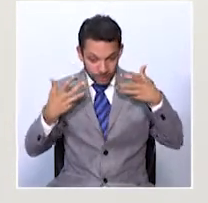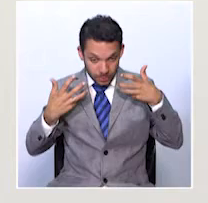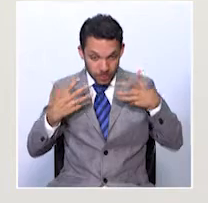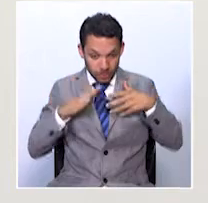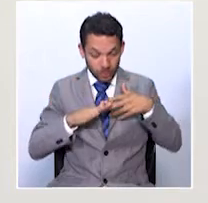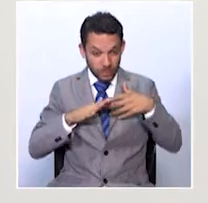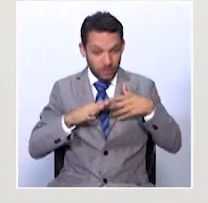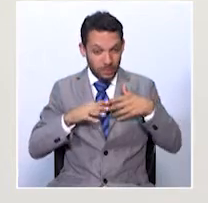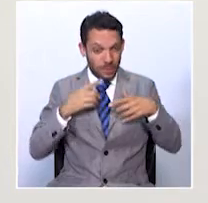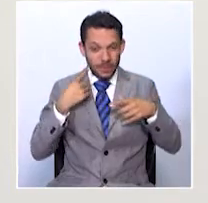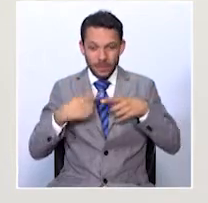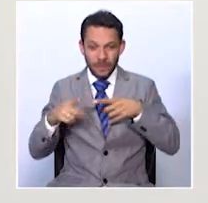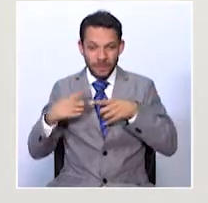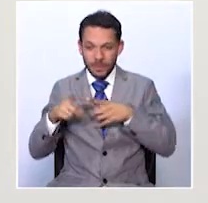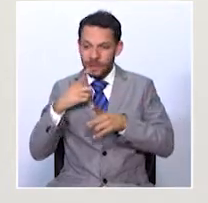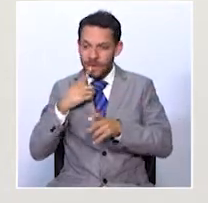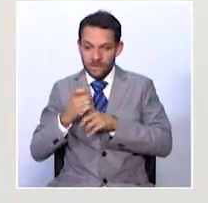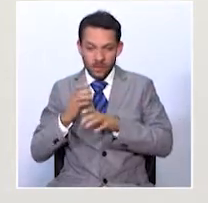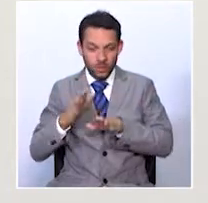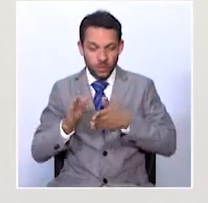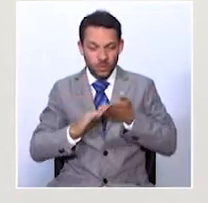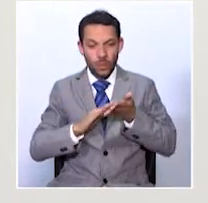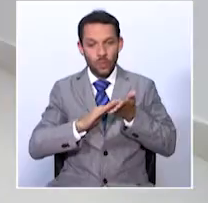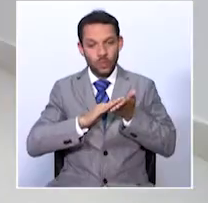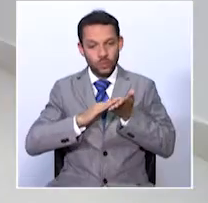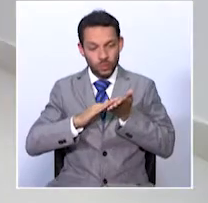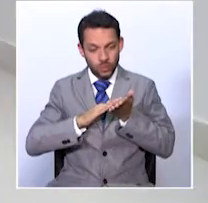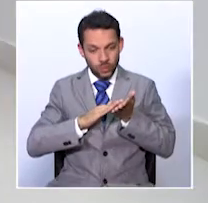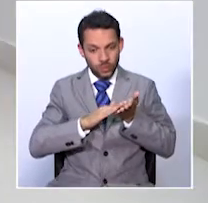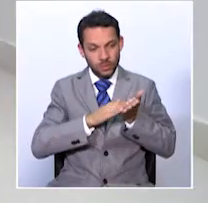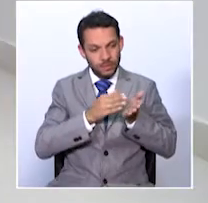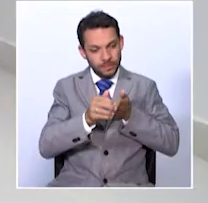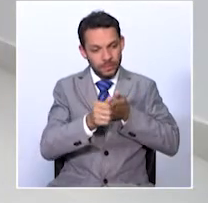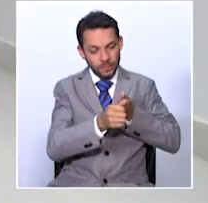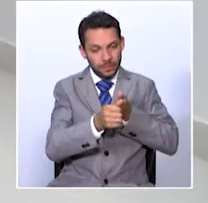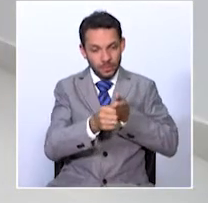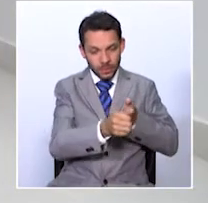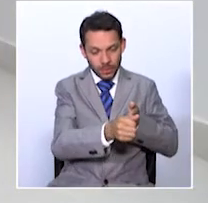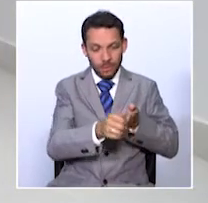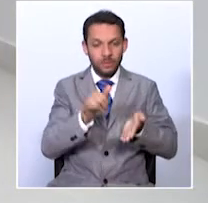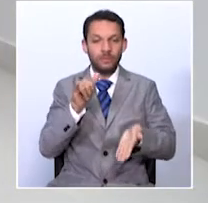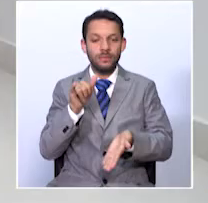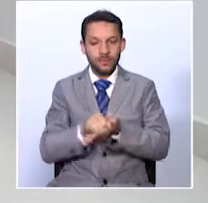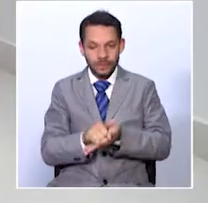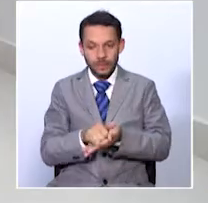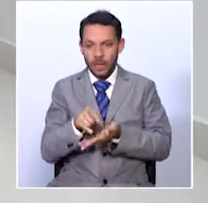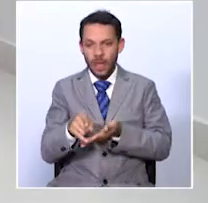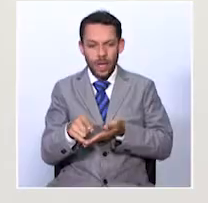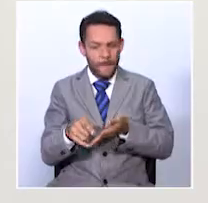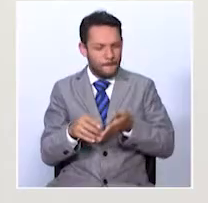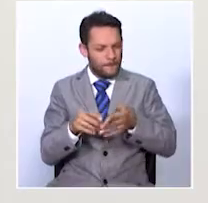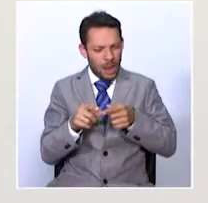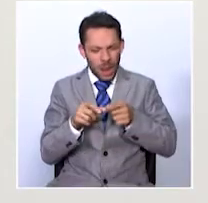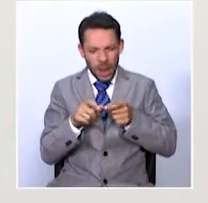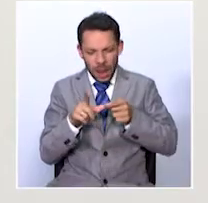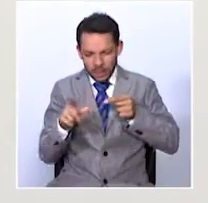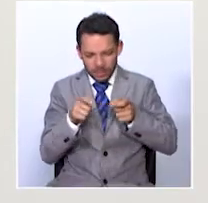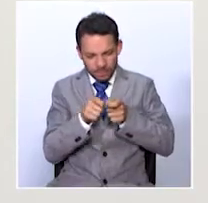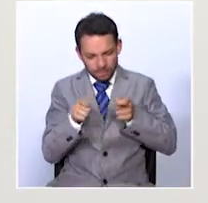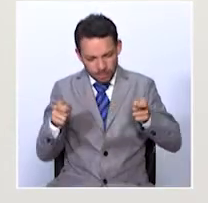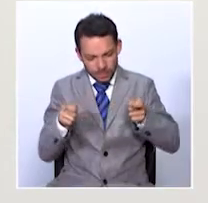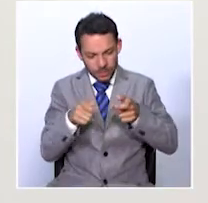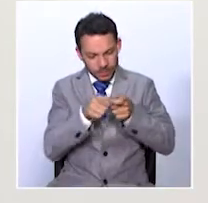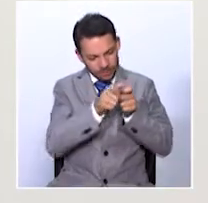que son muy difíciles de corregir, pero que aparecen aquí, entonces los músculos como si se alargaran. Eso es lo que